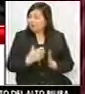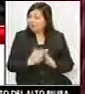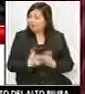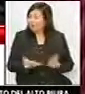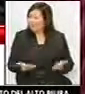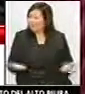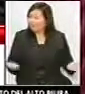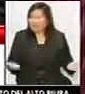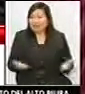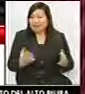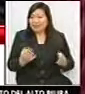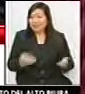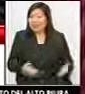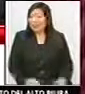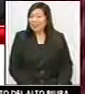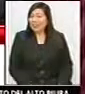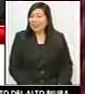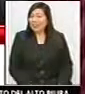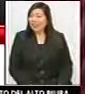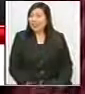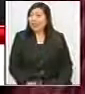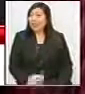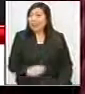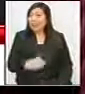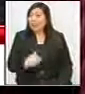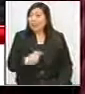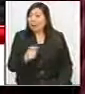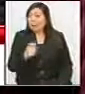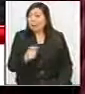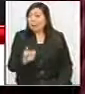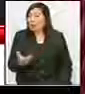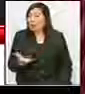favor, no creo que, y le digo, no porque la persona está delinquido.